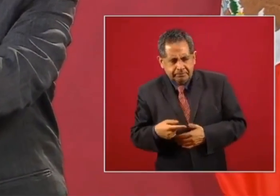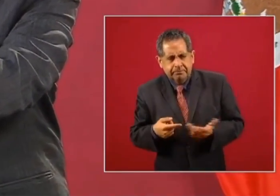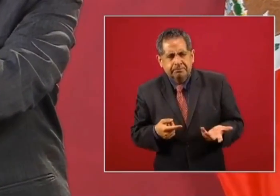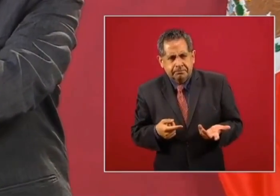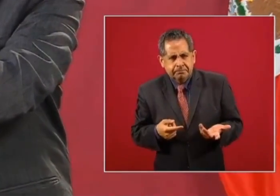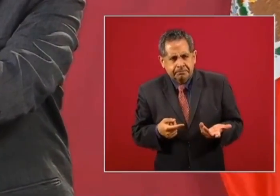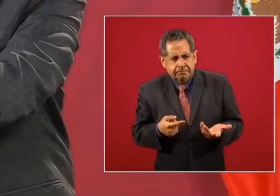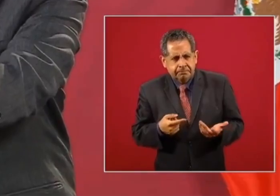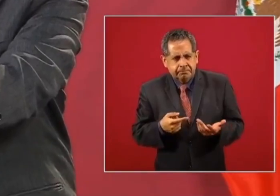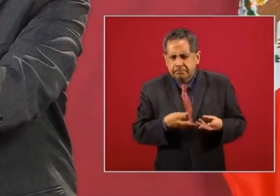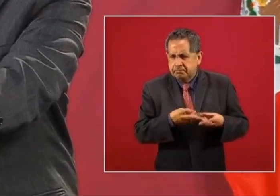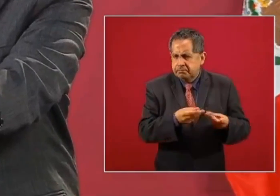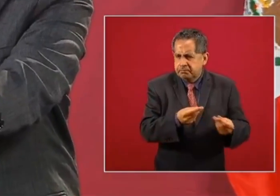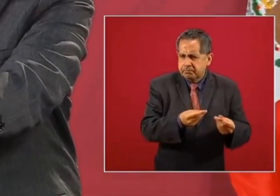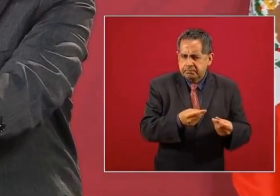Entonces,